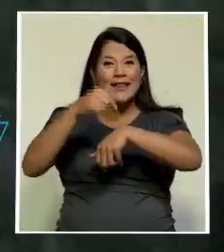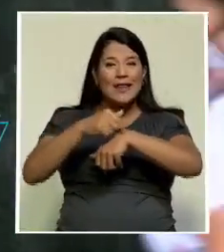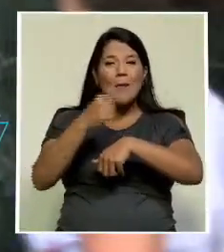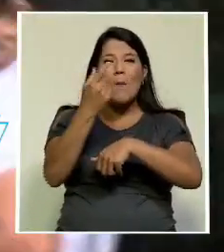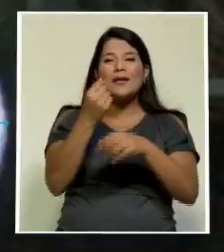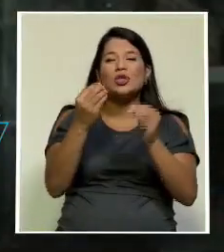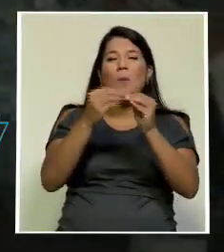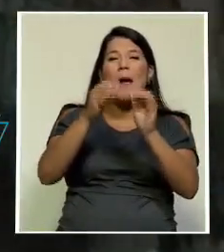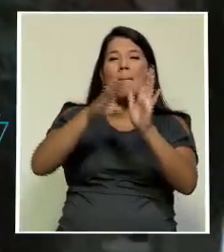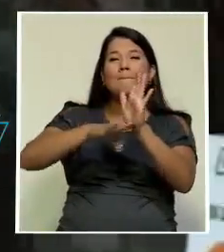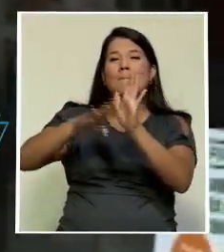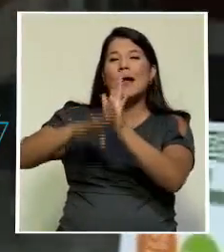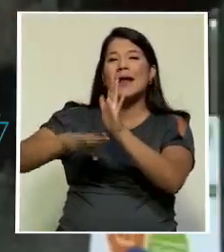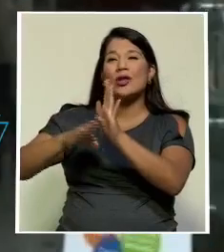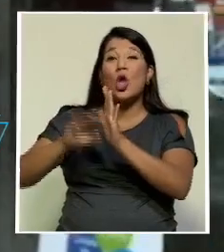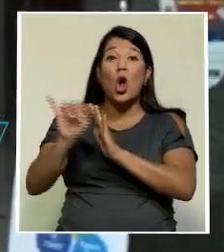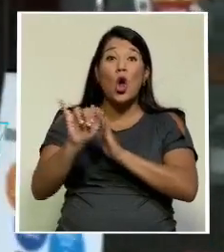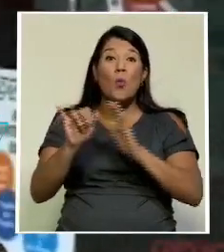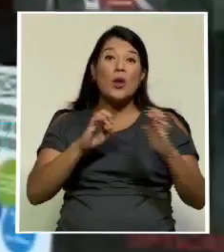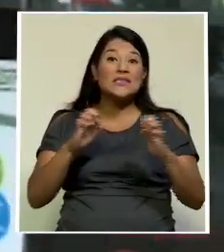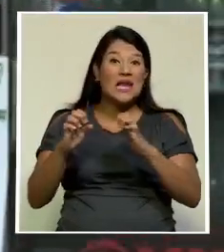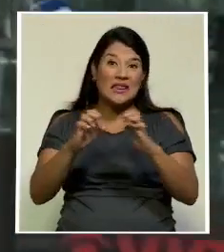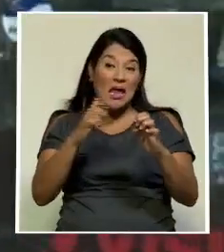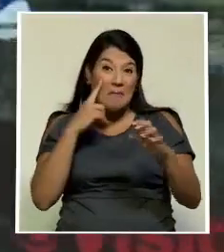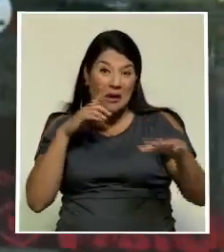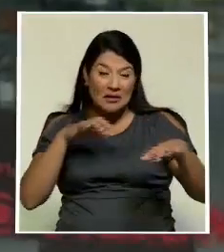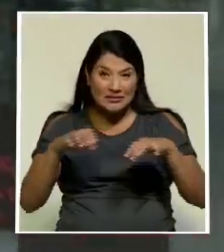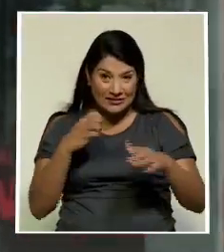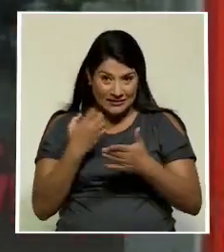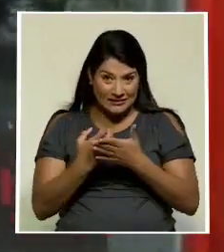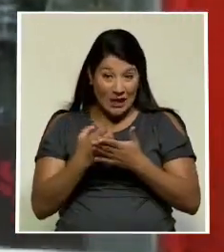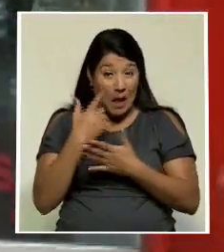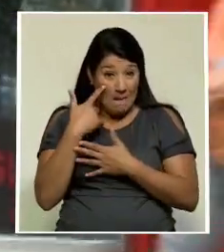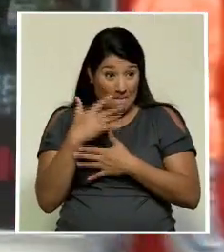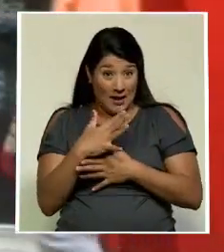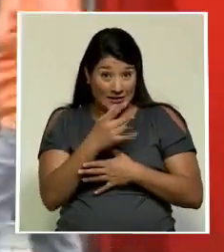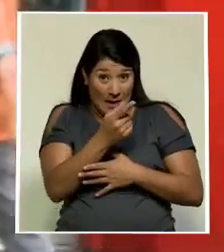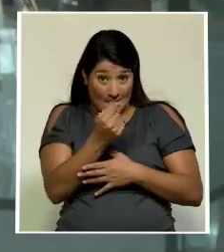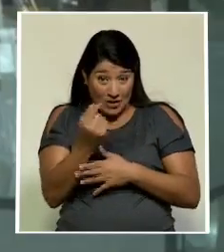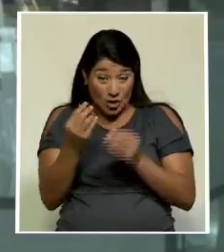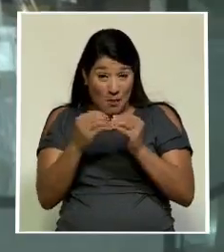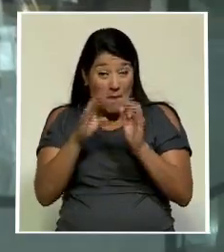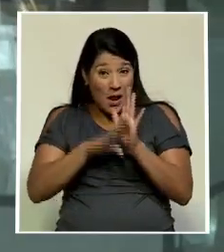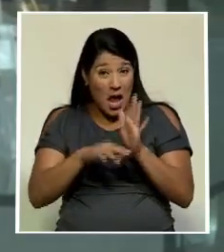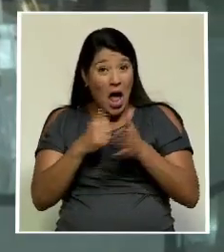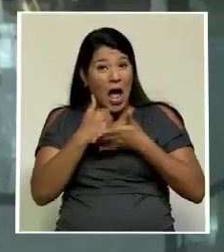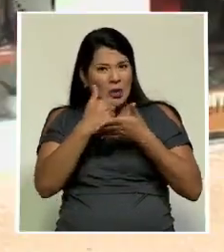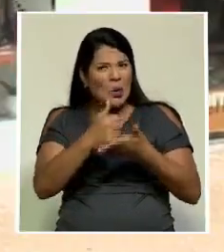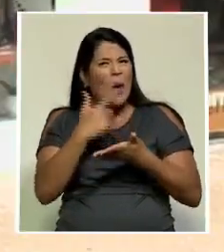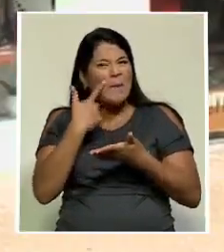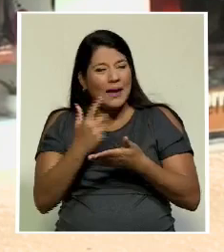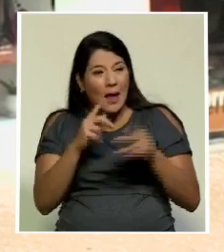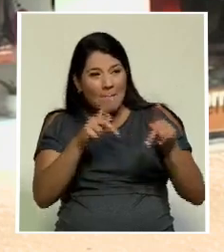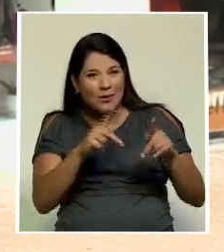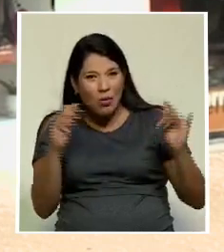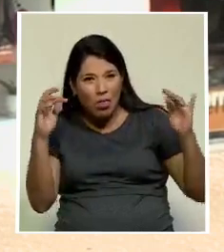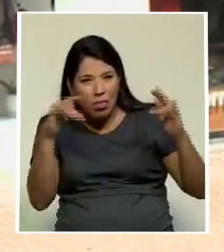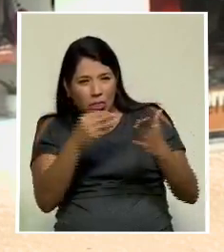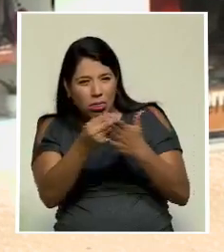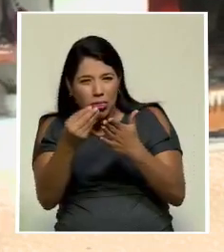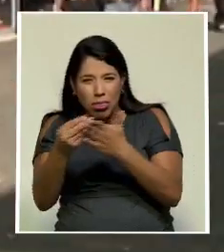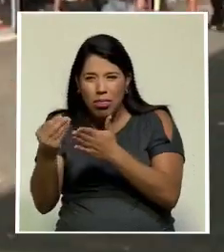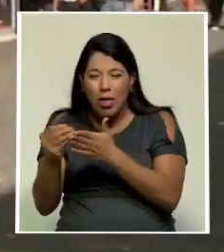para reactivar la economía y según nos comentan, las ofertas les ha ayudado a que poco a poco los consumidores aprovechen mejores